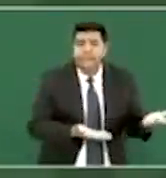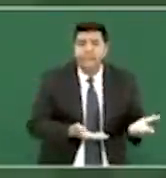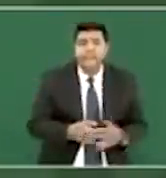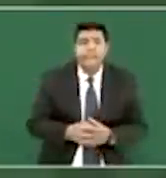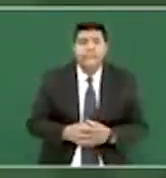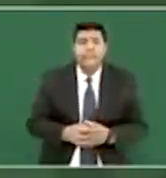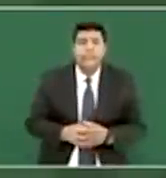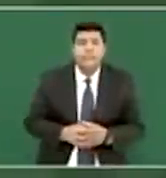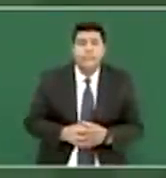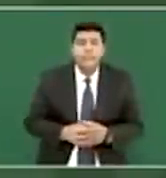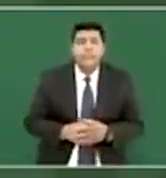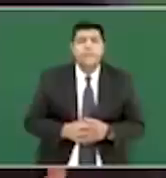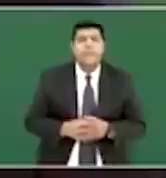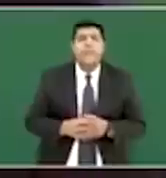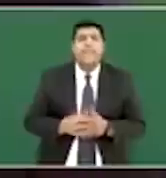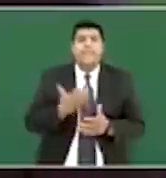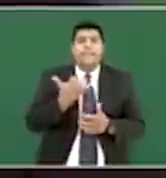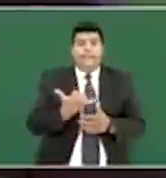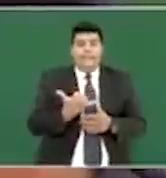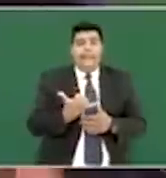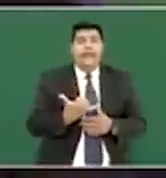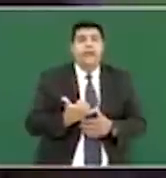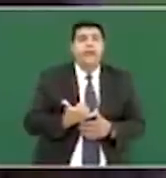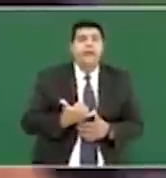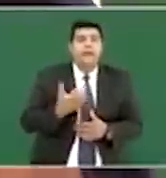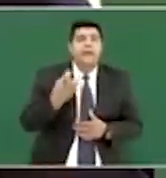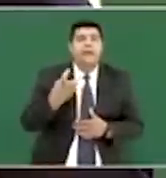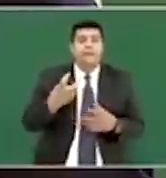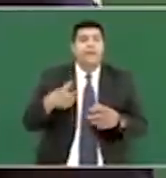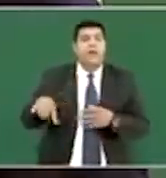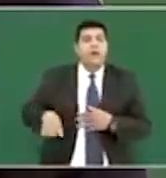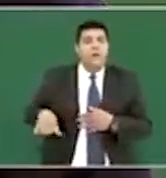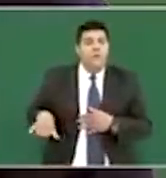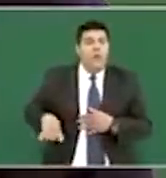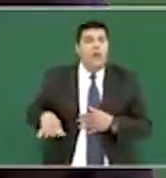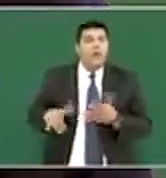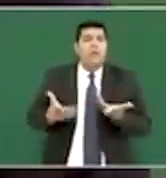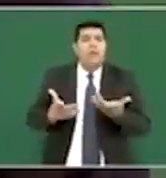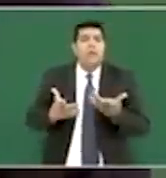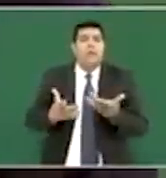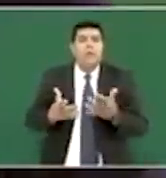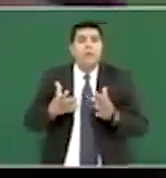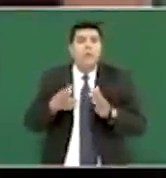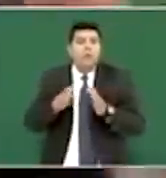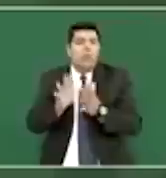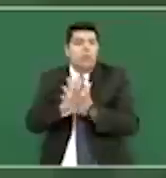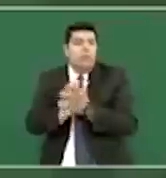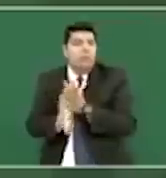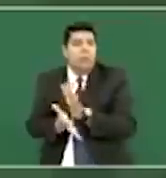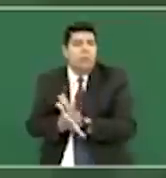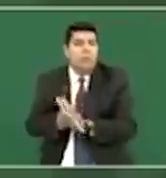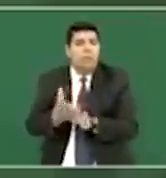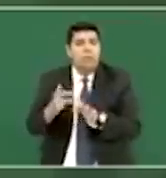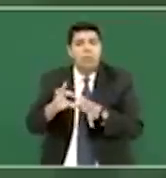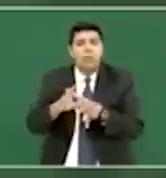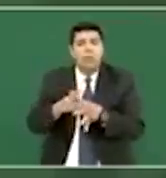contar con la complicidad del gobierno, ya no va a haber